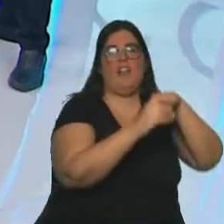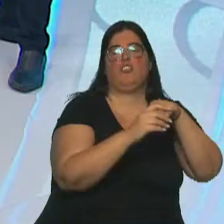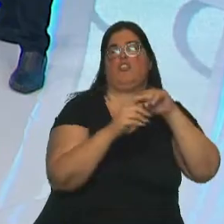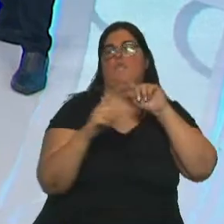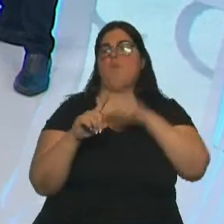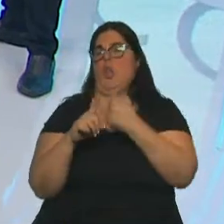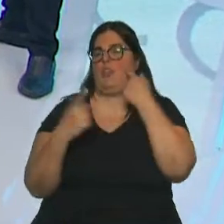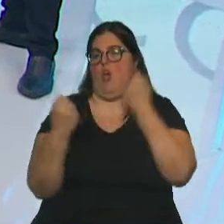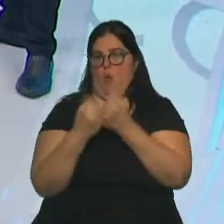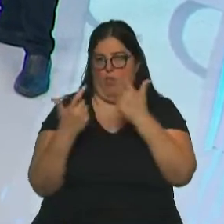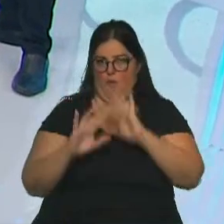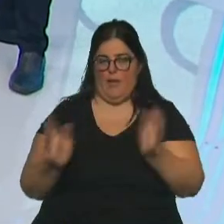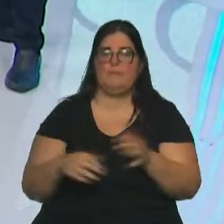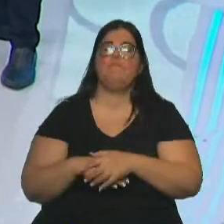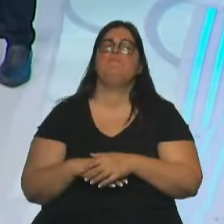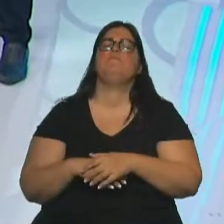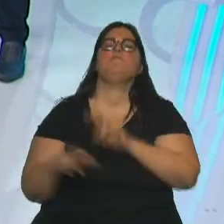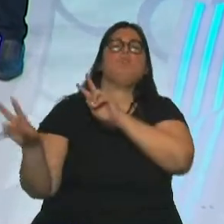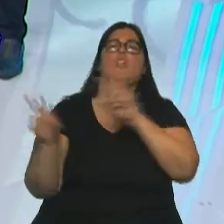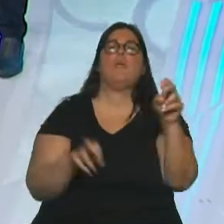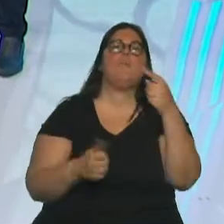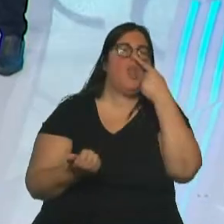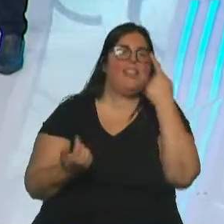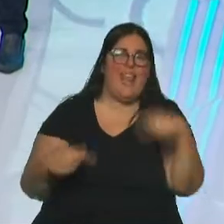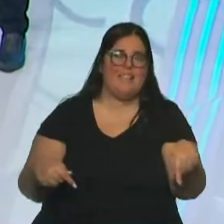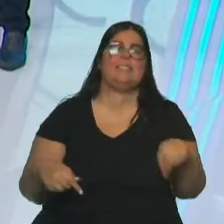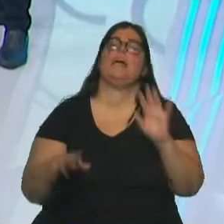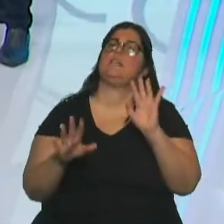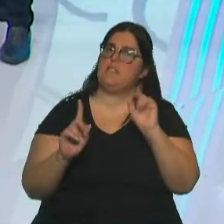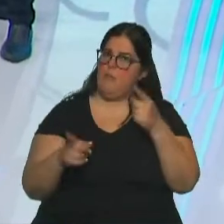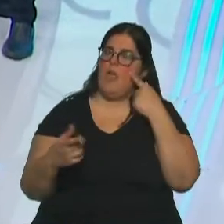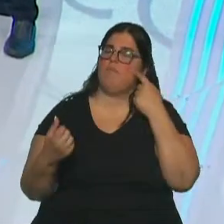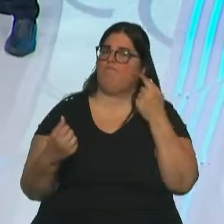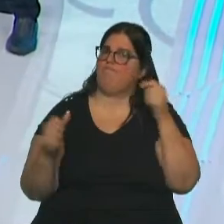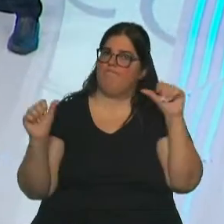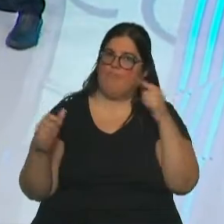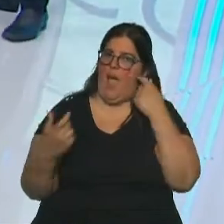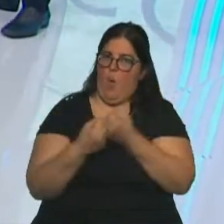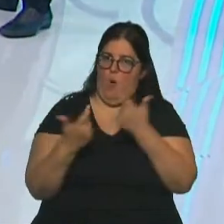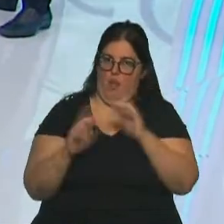en términos de intereses, también hay fuertes desacuerdos y son los que aparecieron